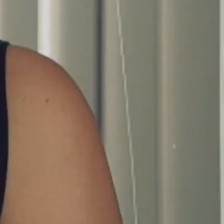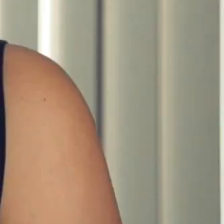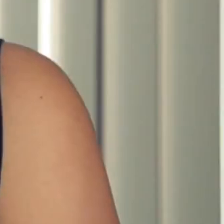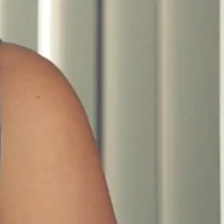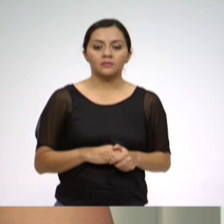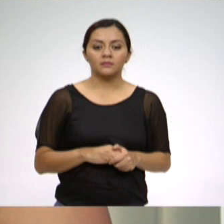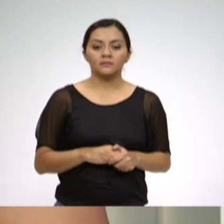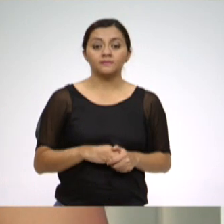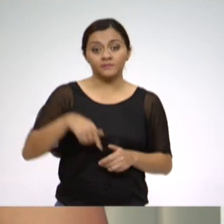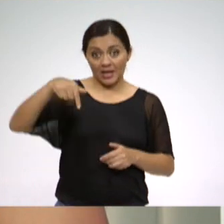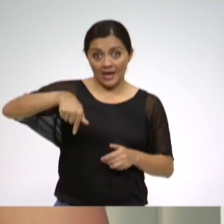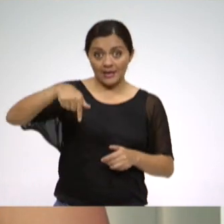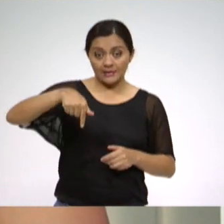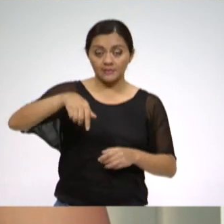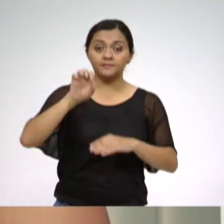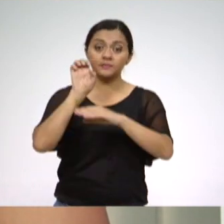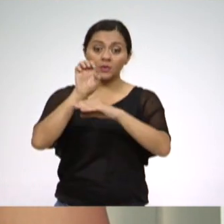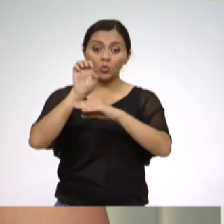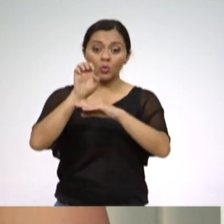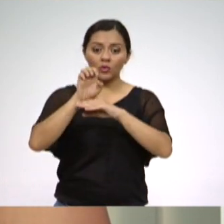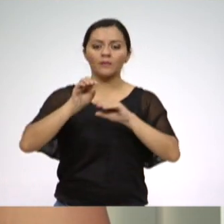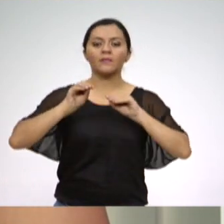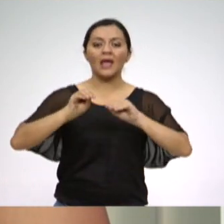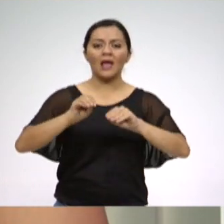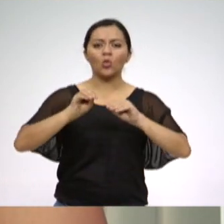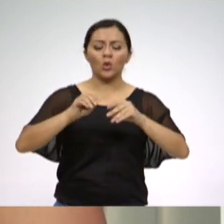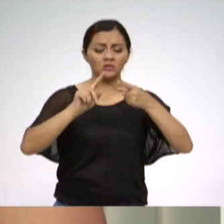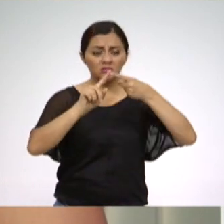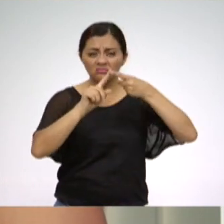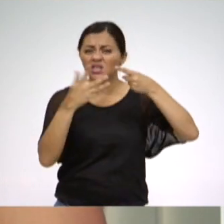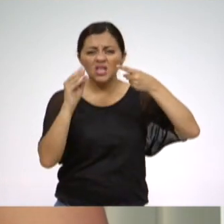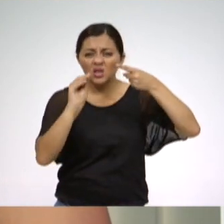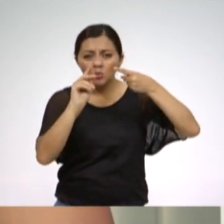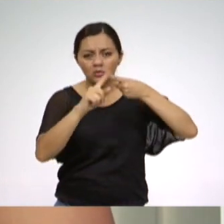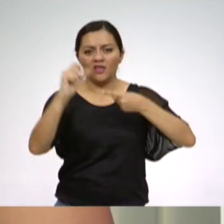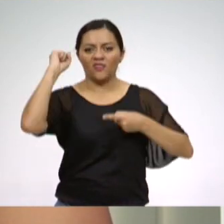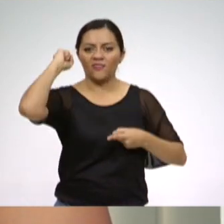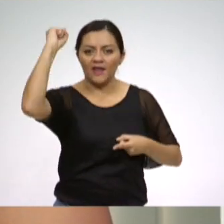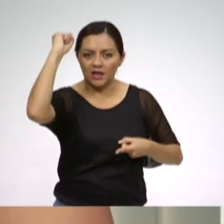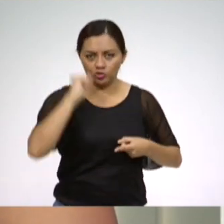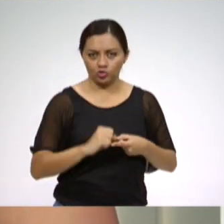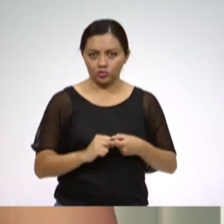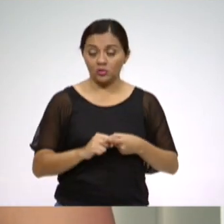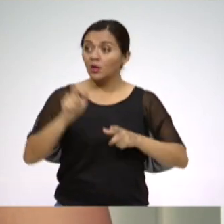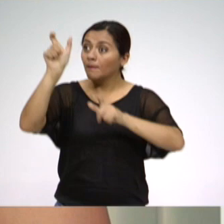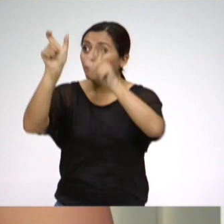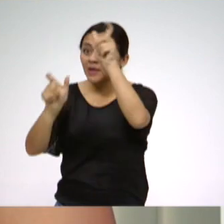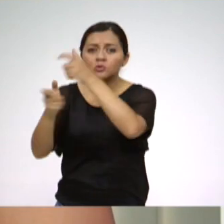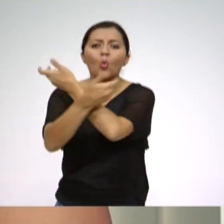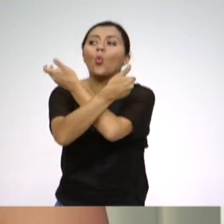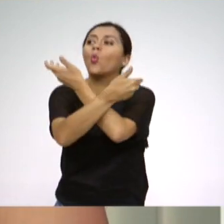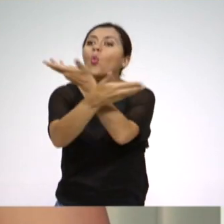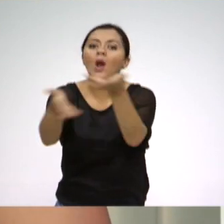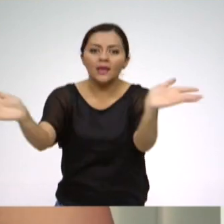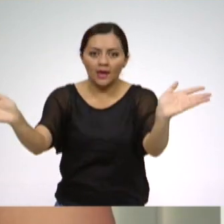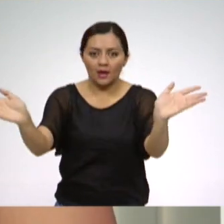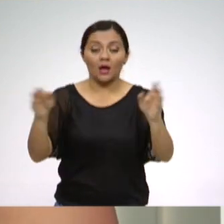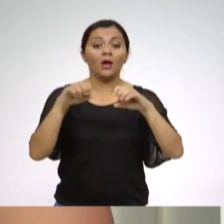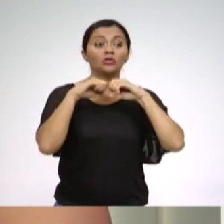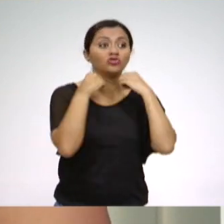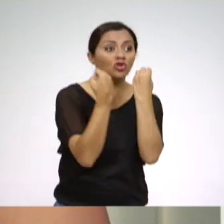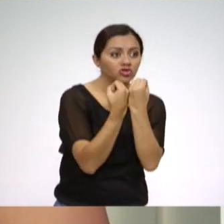En el Ecuador, la educación es un derecho. Y por lo tanto, nadie, ninguna persona, por ninguna condición